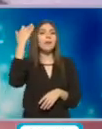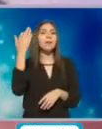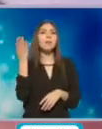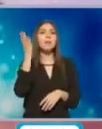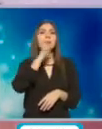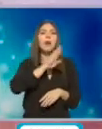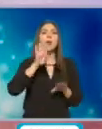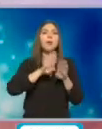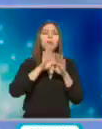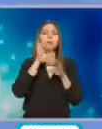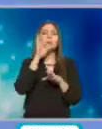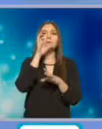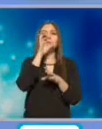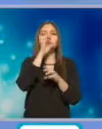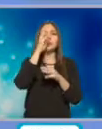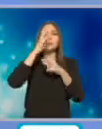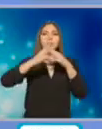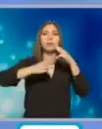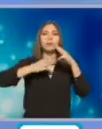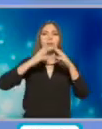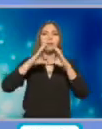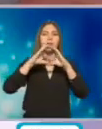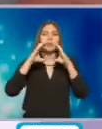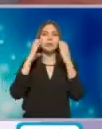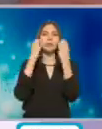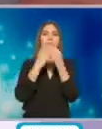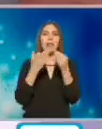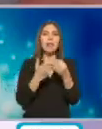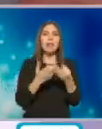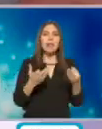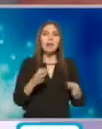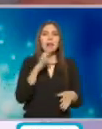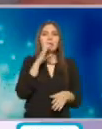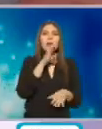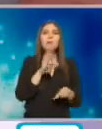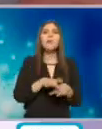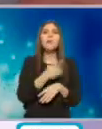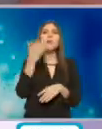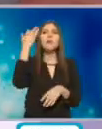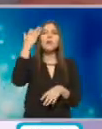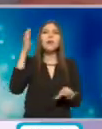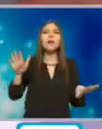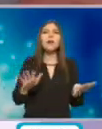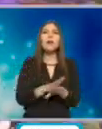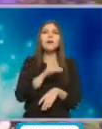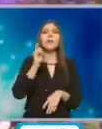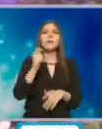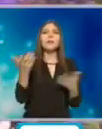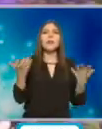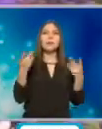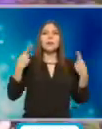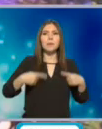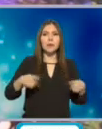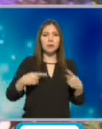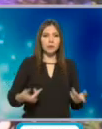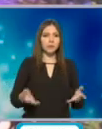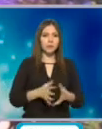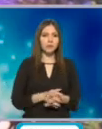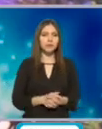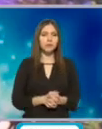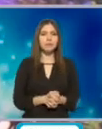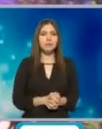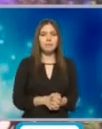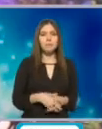expliques, ¿por qué se está calentando la Tierra? ¿Por qué está cambiando el clima? ¿Qué es lo que hemos hecho nosotros? Qué bueno que hablas del clima. Mira,